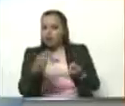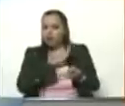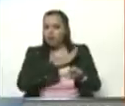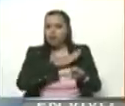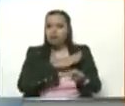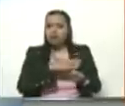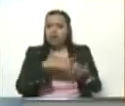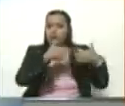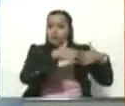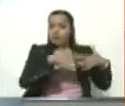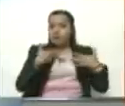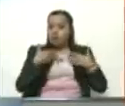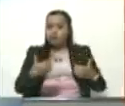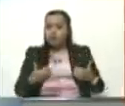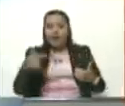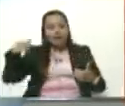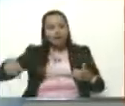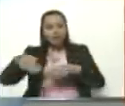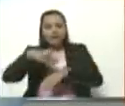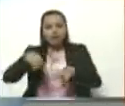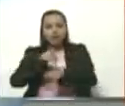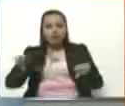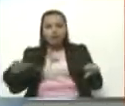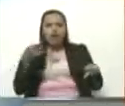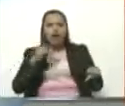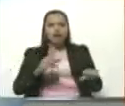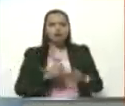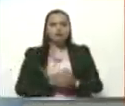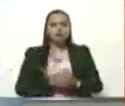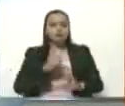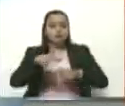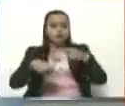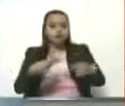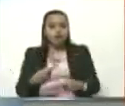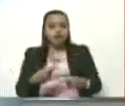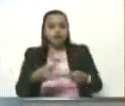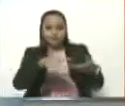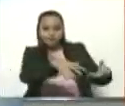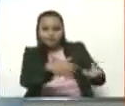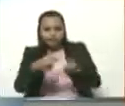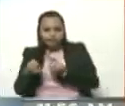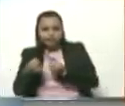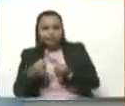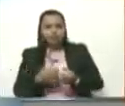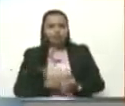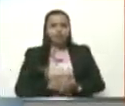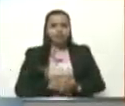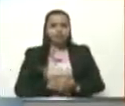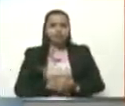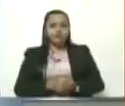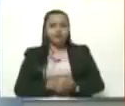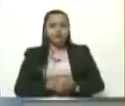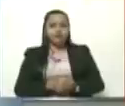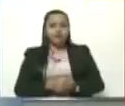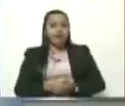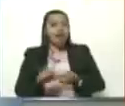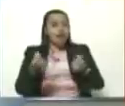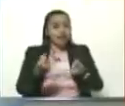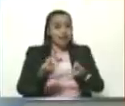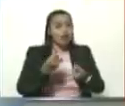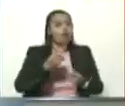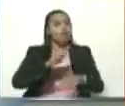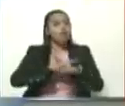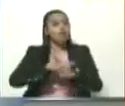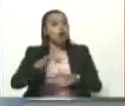ilícitos este ministerio público ha procedido a incautar verdad esos bienes productos de la corrupción